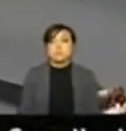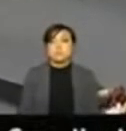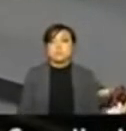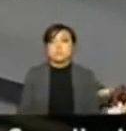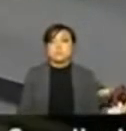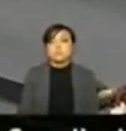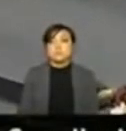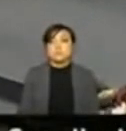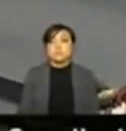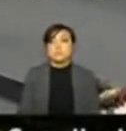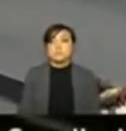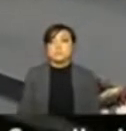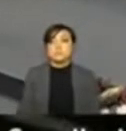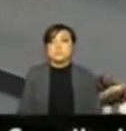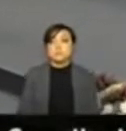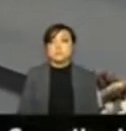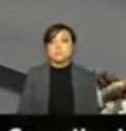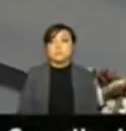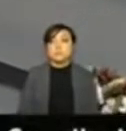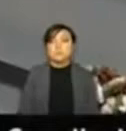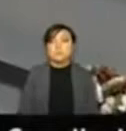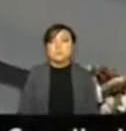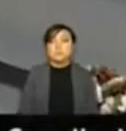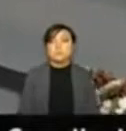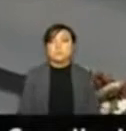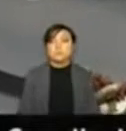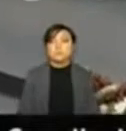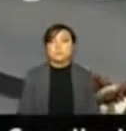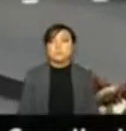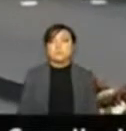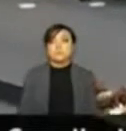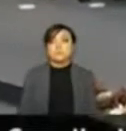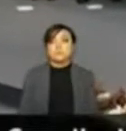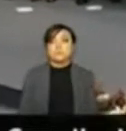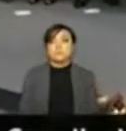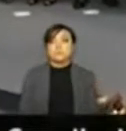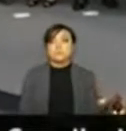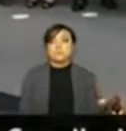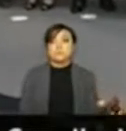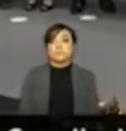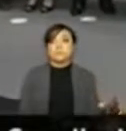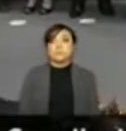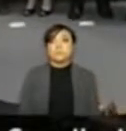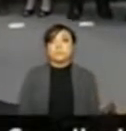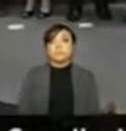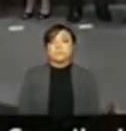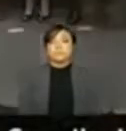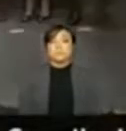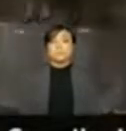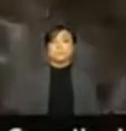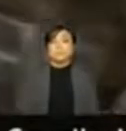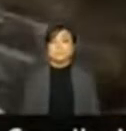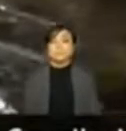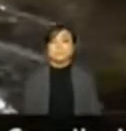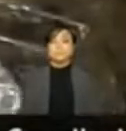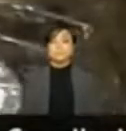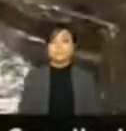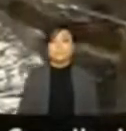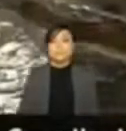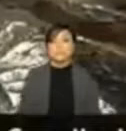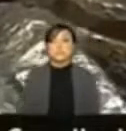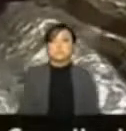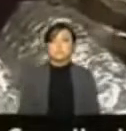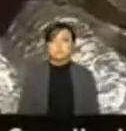hacer política. No se nos olvide, Vicente, que el Movimiento de Regeneración Nacional,